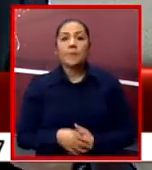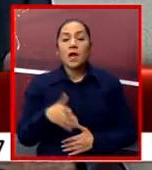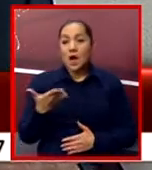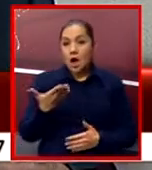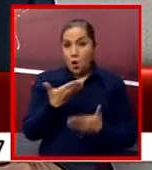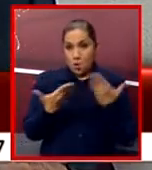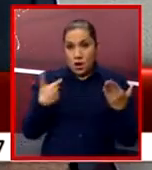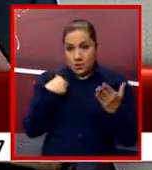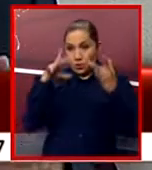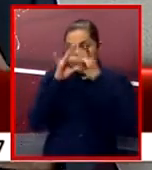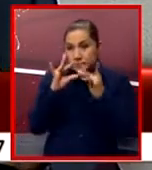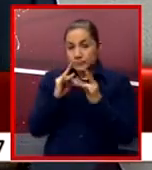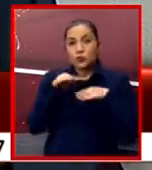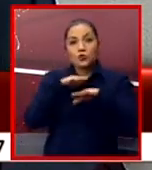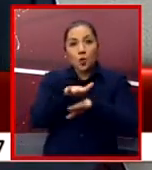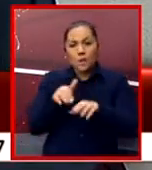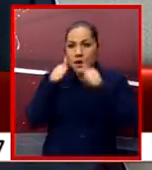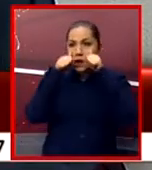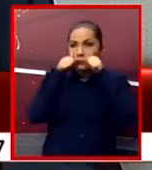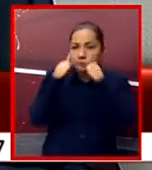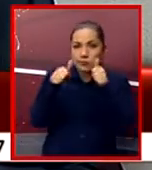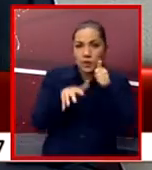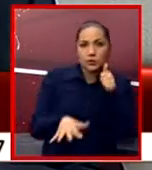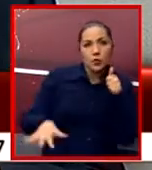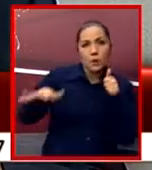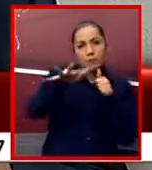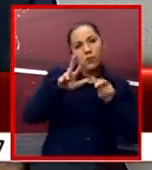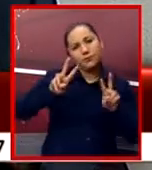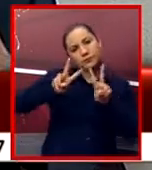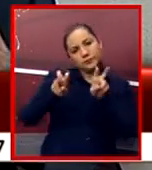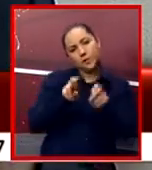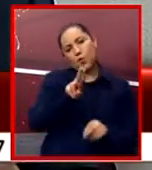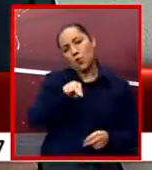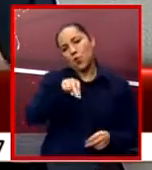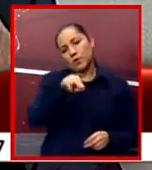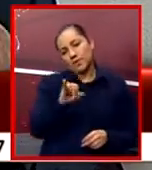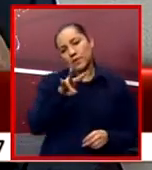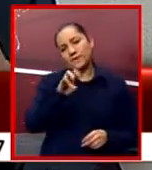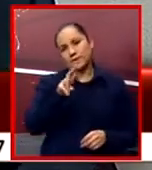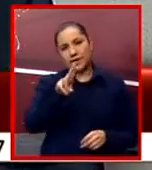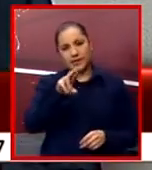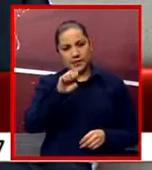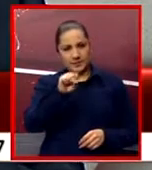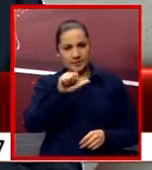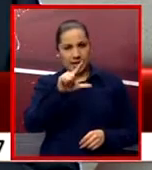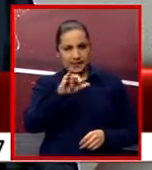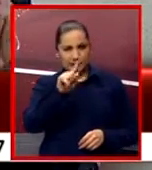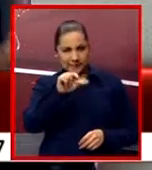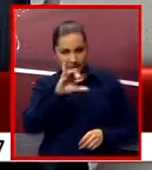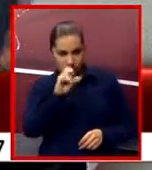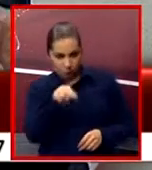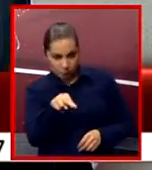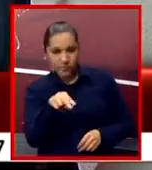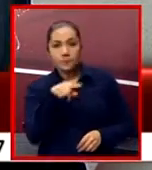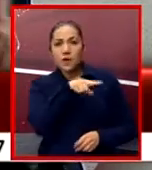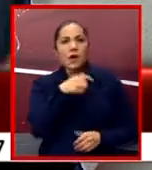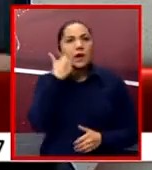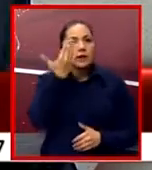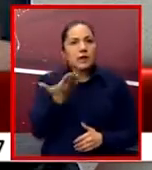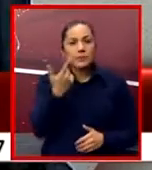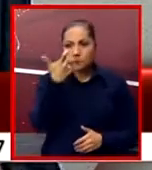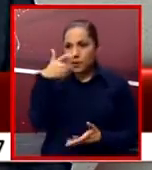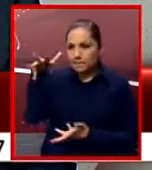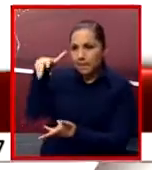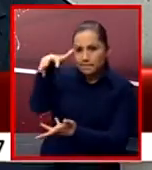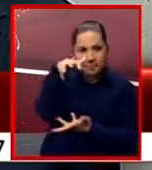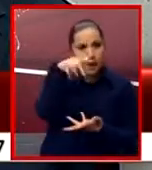universalización, lo que hemos pedido es tratar de utilizar los recursos públicos de la